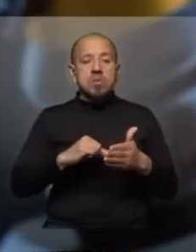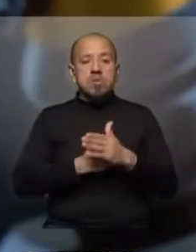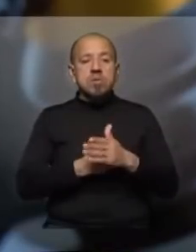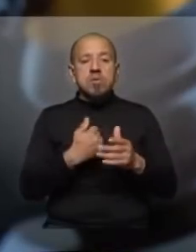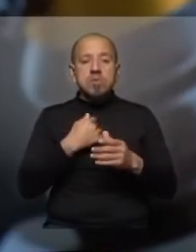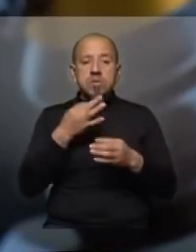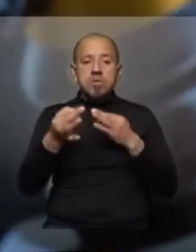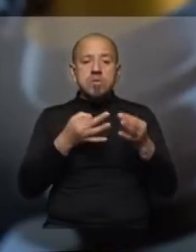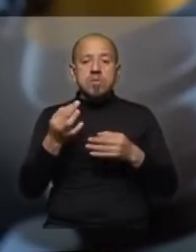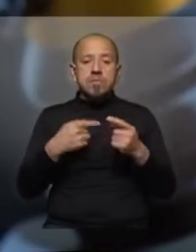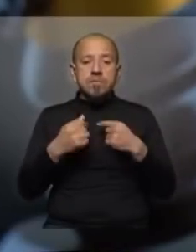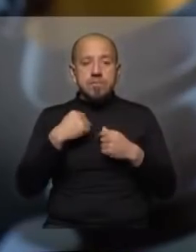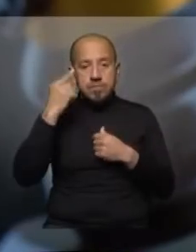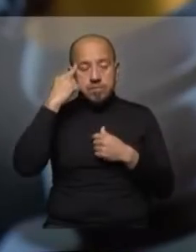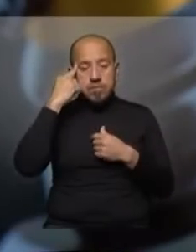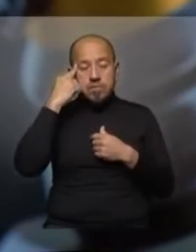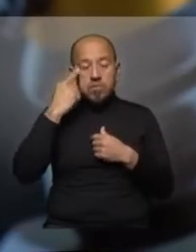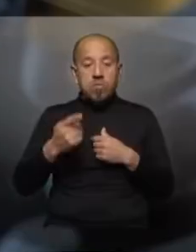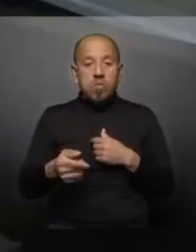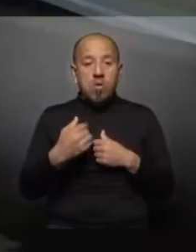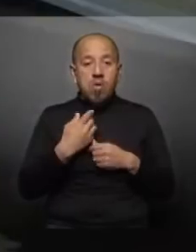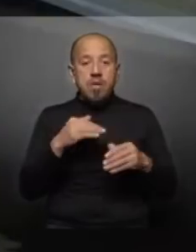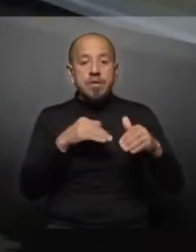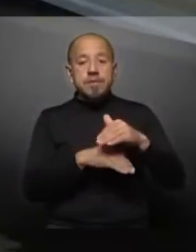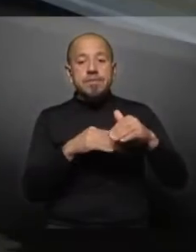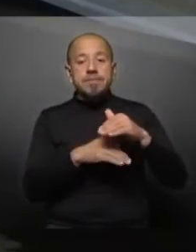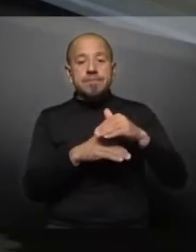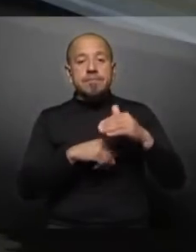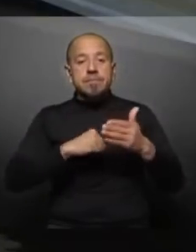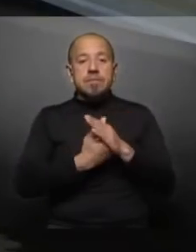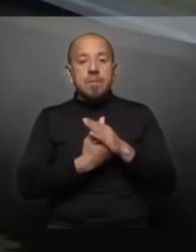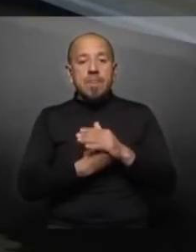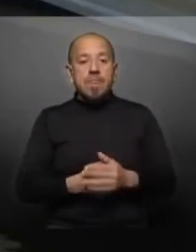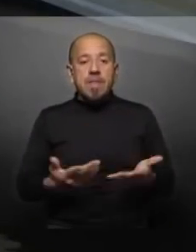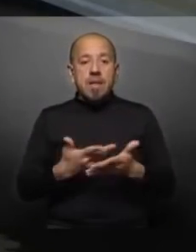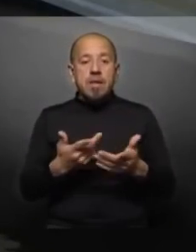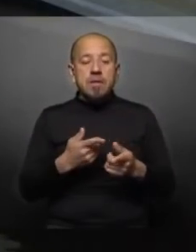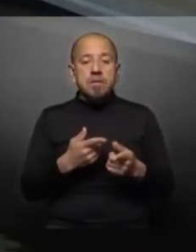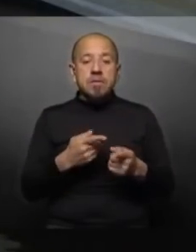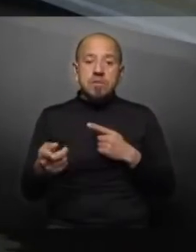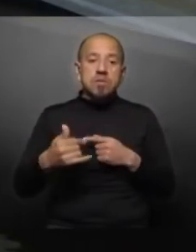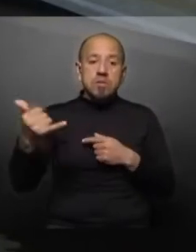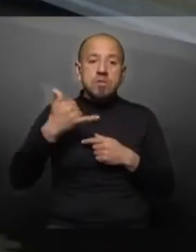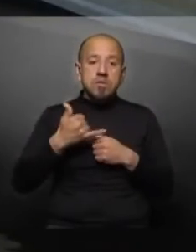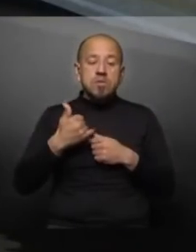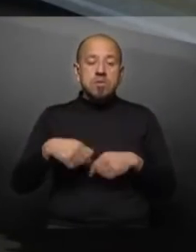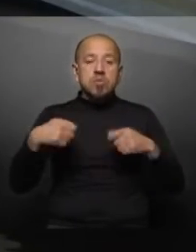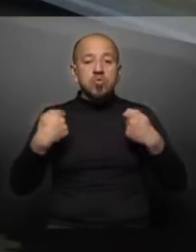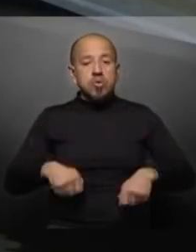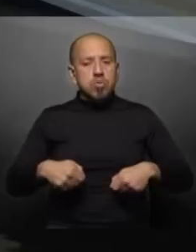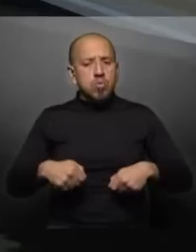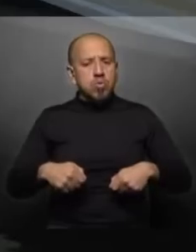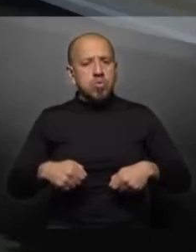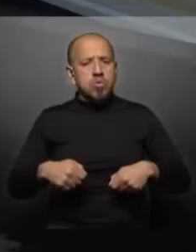explicaba yo creo yo pensaba que teniendo mis ahorros en el banco estaban seguros resulta que ahora usted mismo me ofrece un